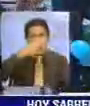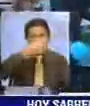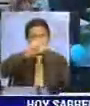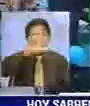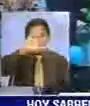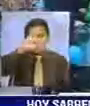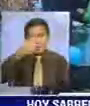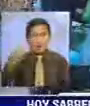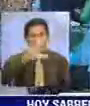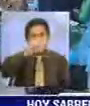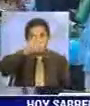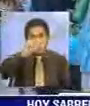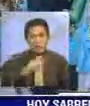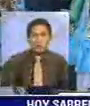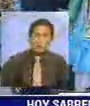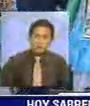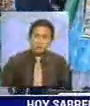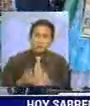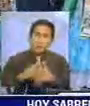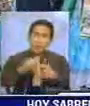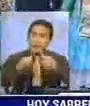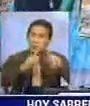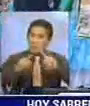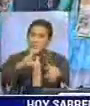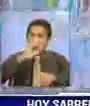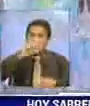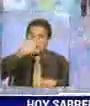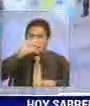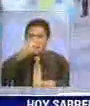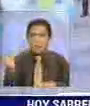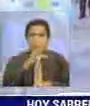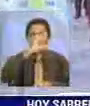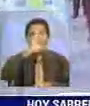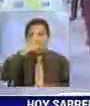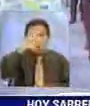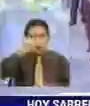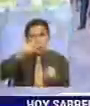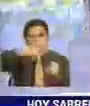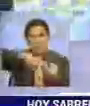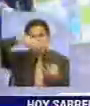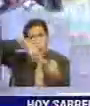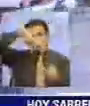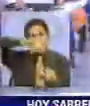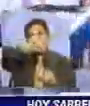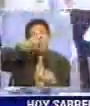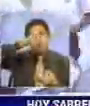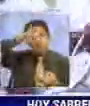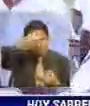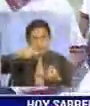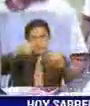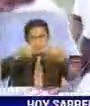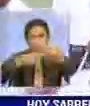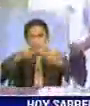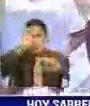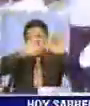a pedirle también la opinión nuevamente al jurado, a Carlos Eduardo, Doménica y Pierina, para que nos digan sus impresiones del